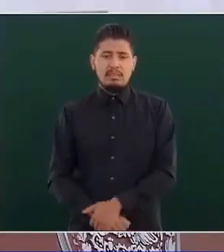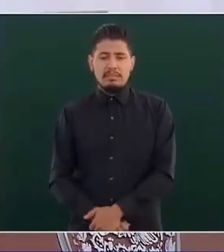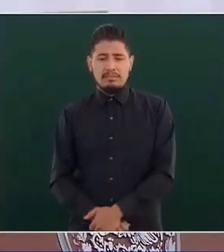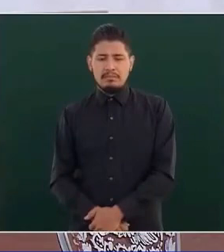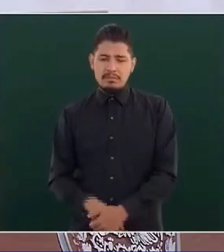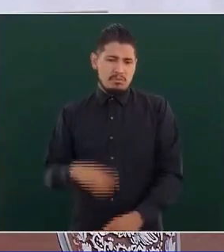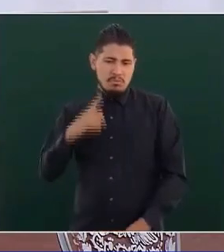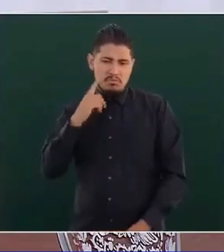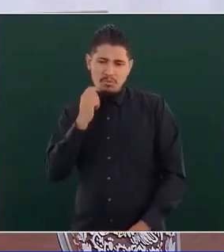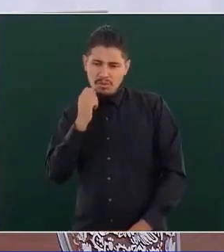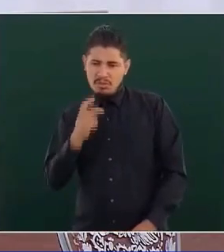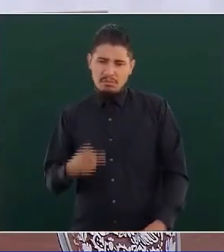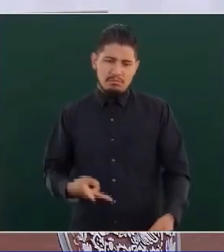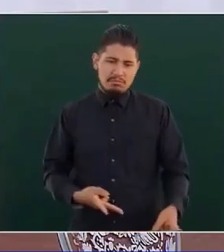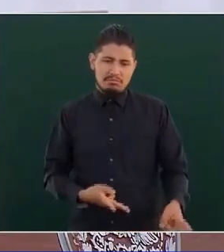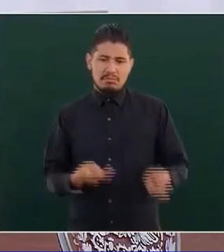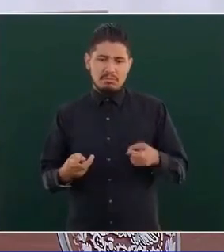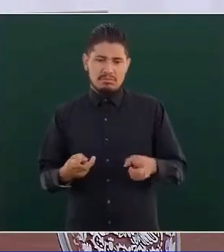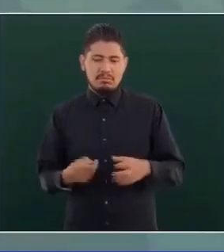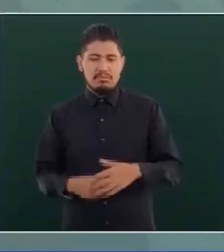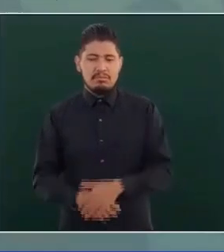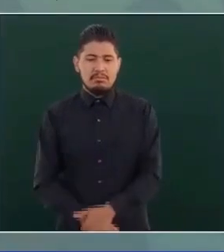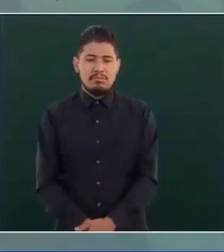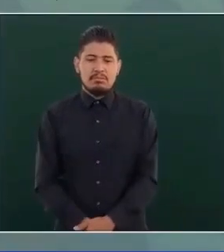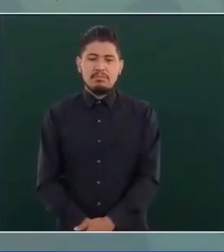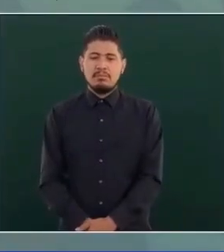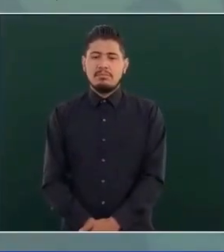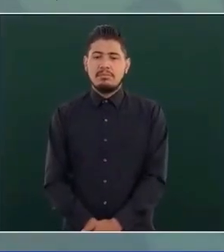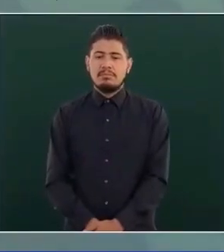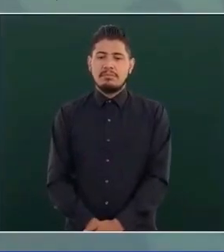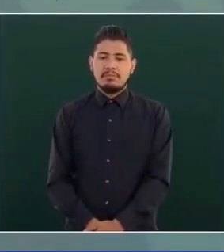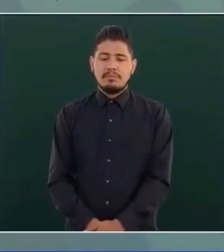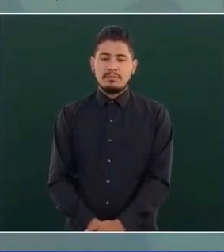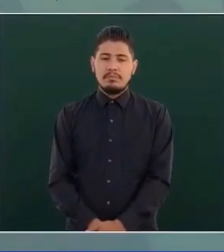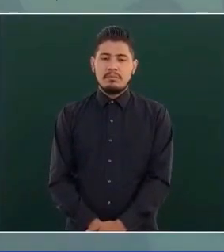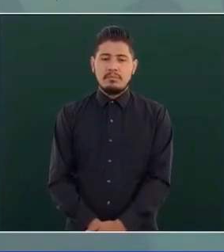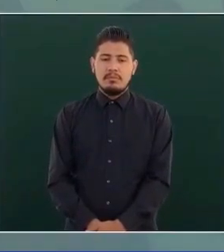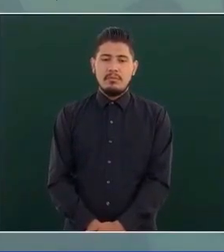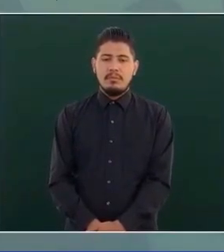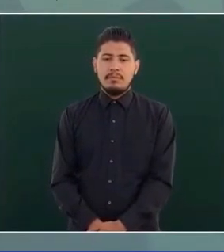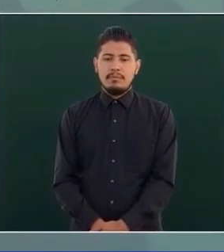al atraco, a robar.